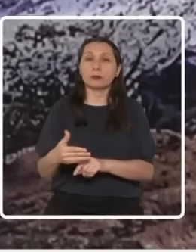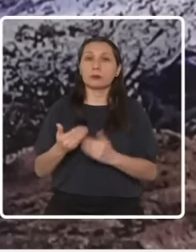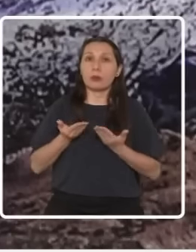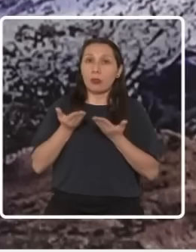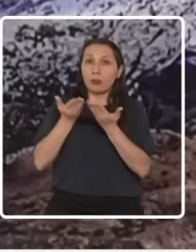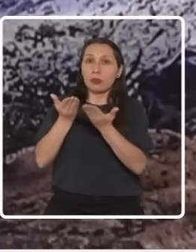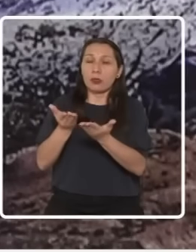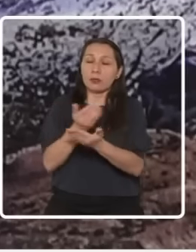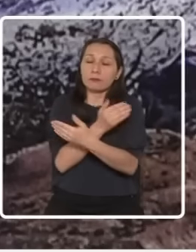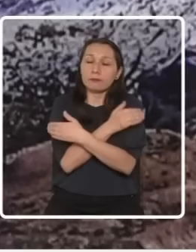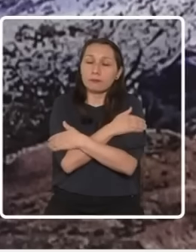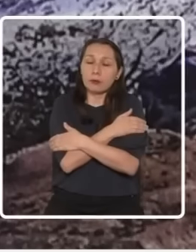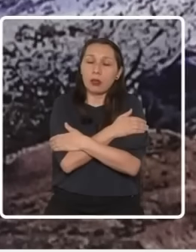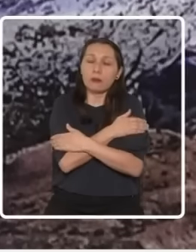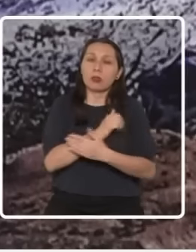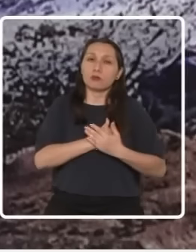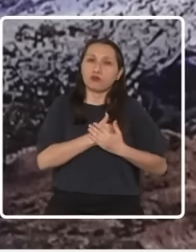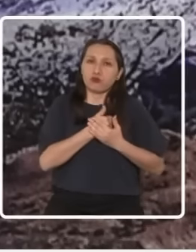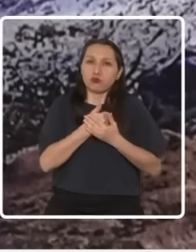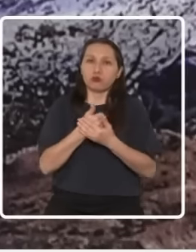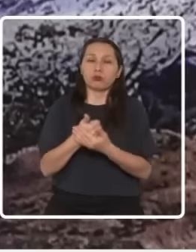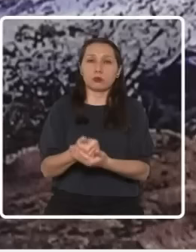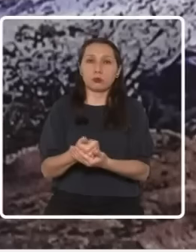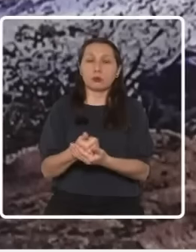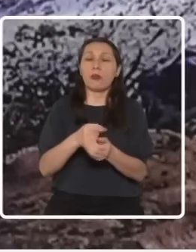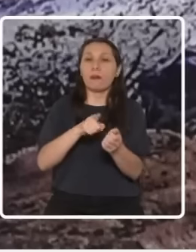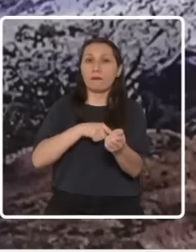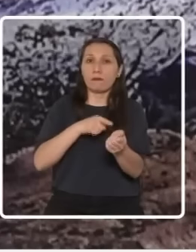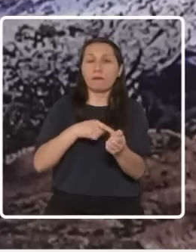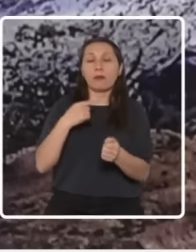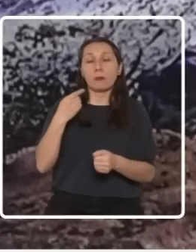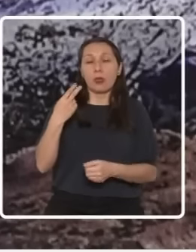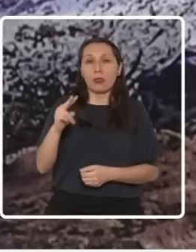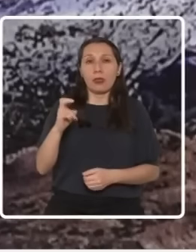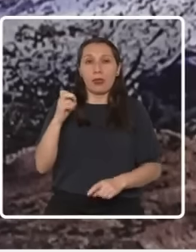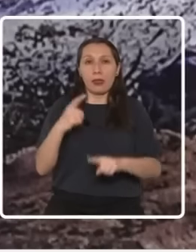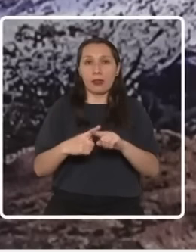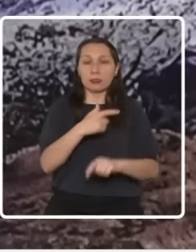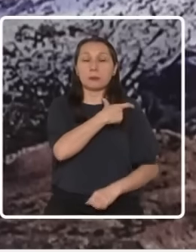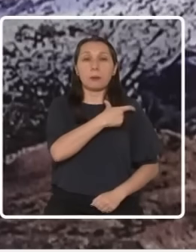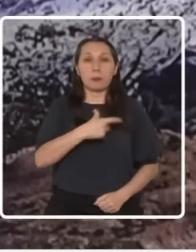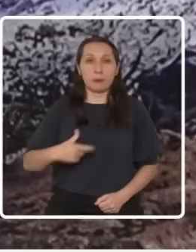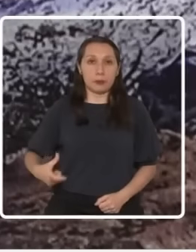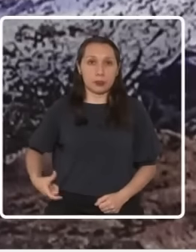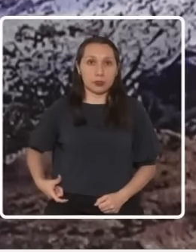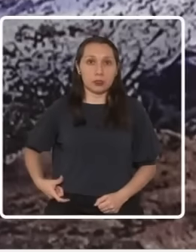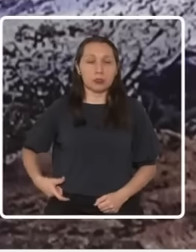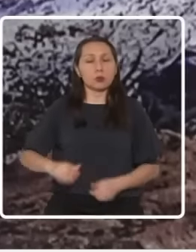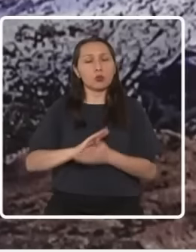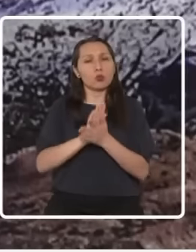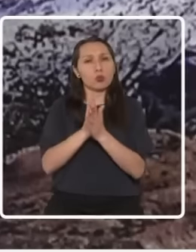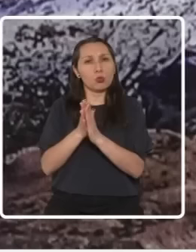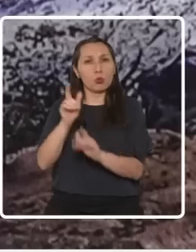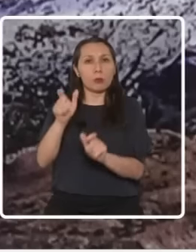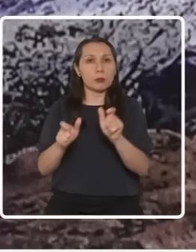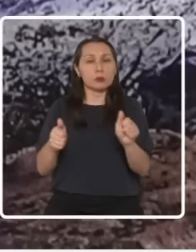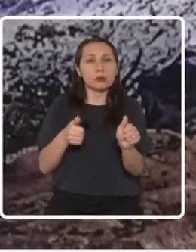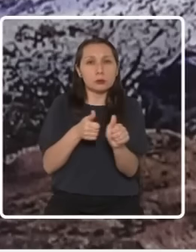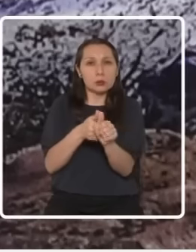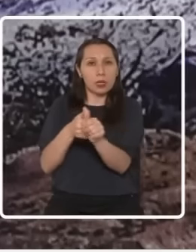hacerle llegar nuestro abrazo solidario a la familia del expresidente, a todos sus